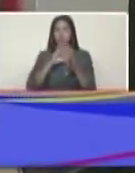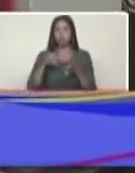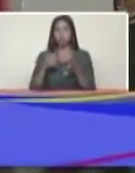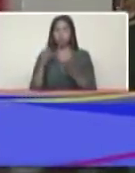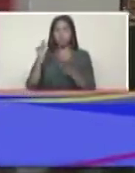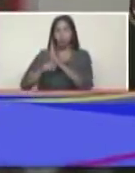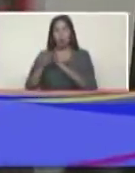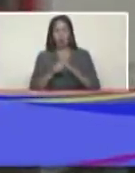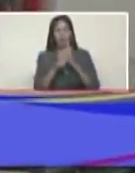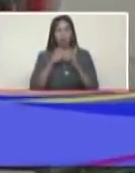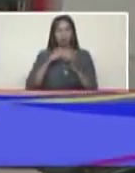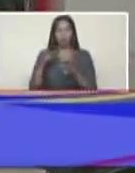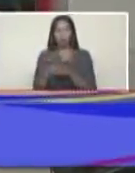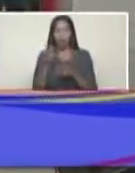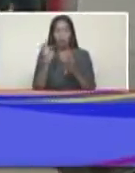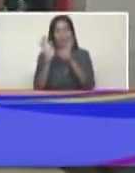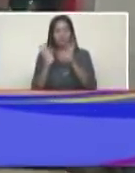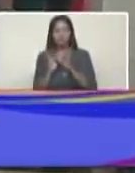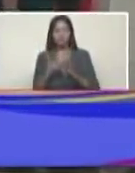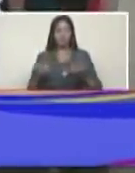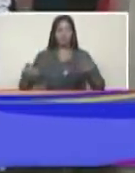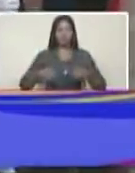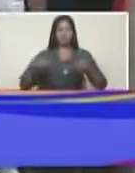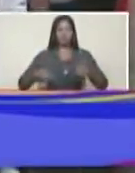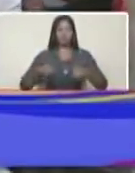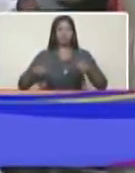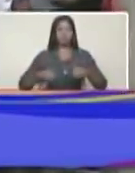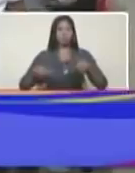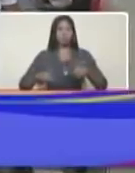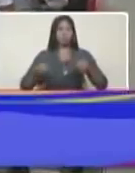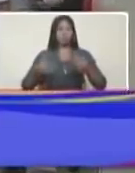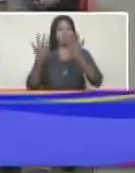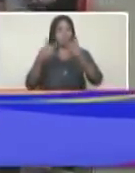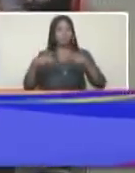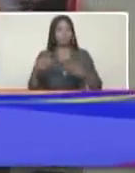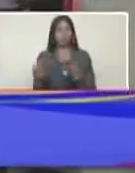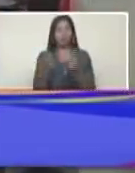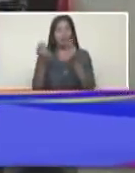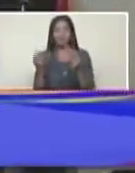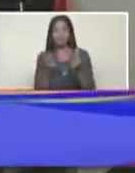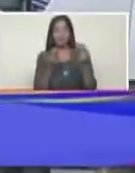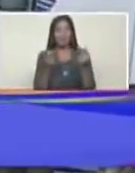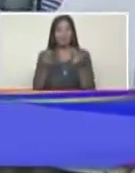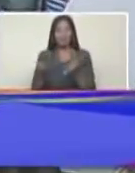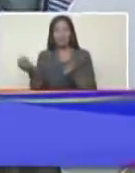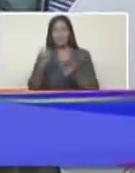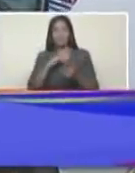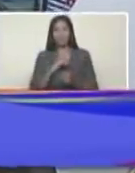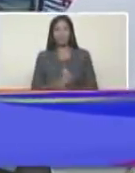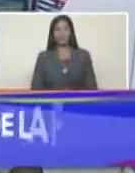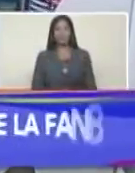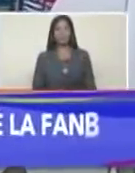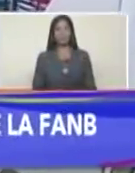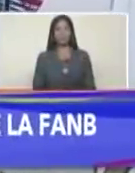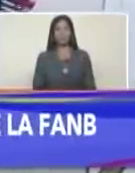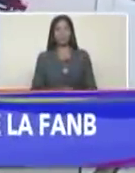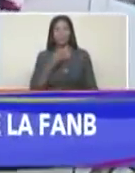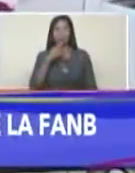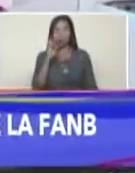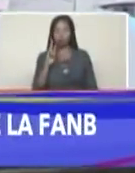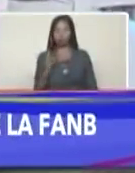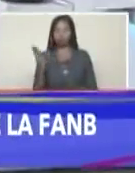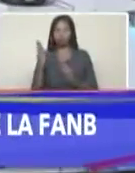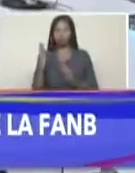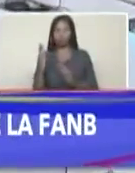la manera de resistir, resistir en producción activa, resistir activamente. Y bueno, aquí podemos